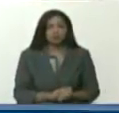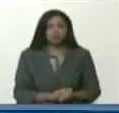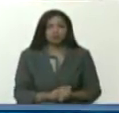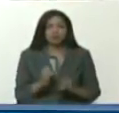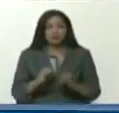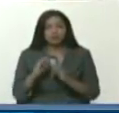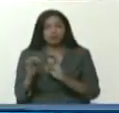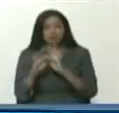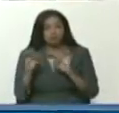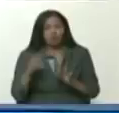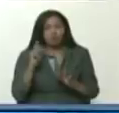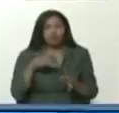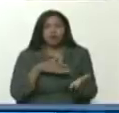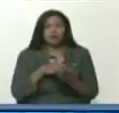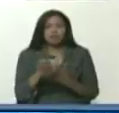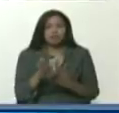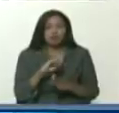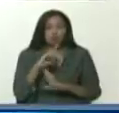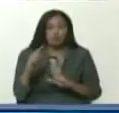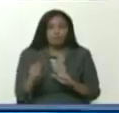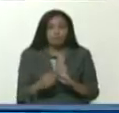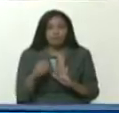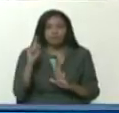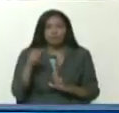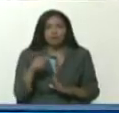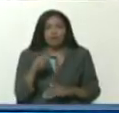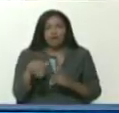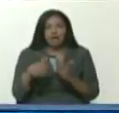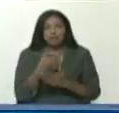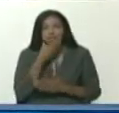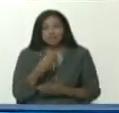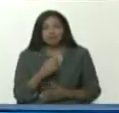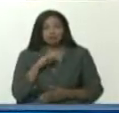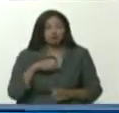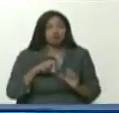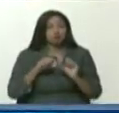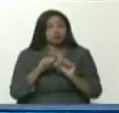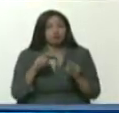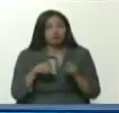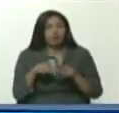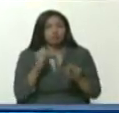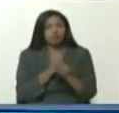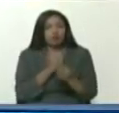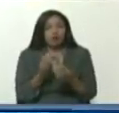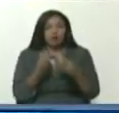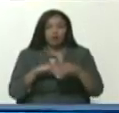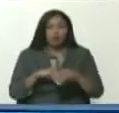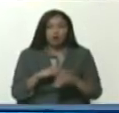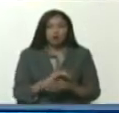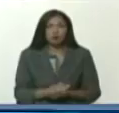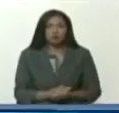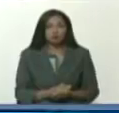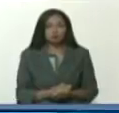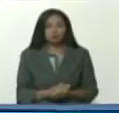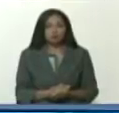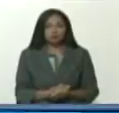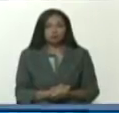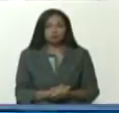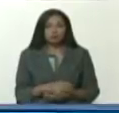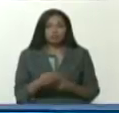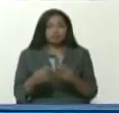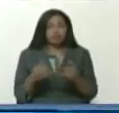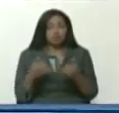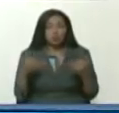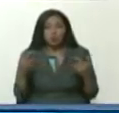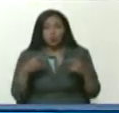están garantizados, presidente, de aquí a diciembre y seguimos trabajando con acuerdos y tratando de, siguiendo su